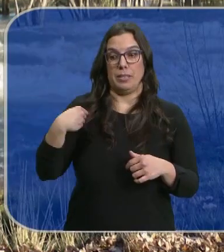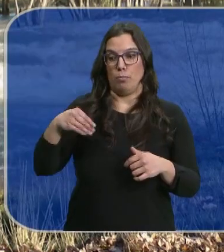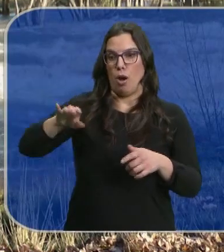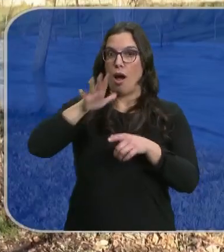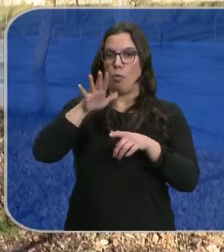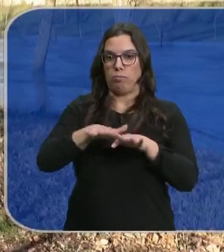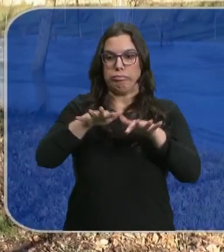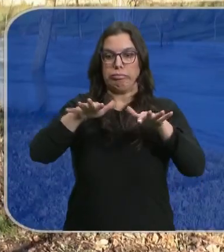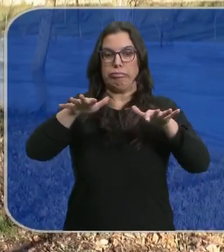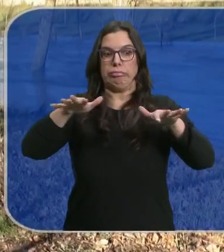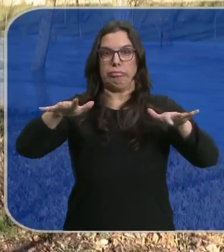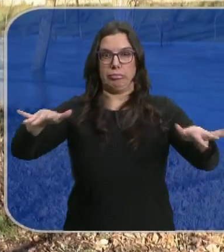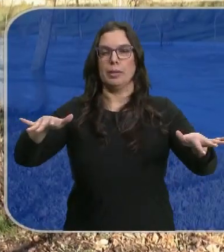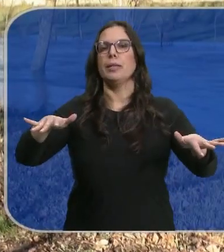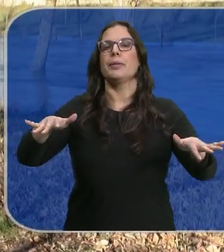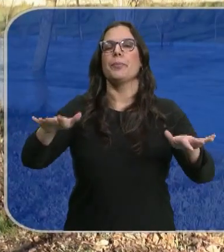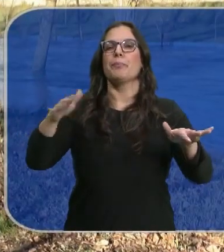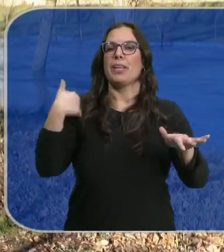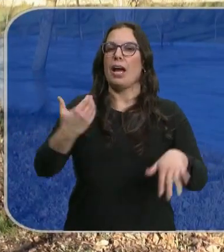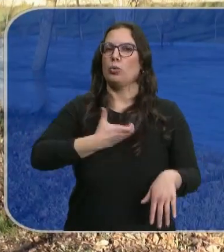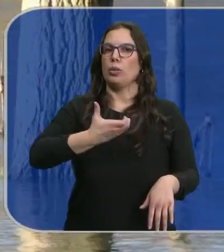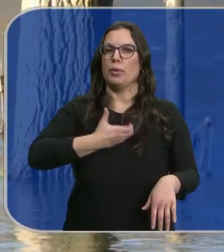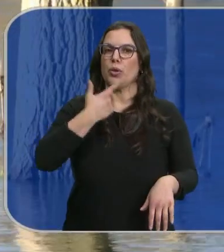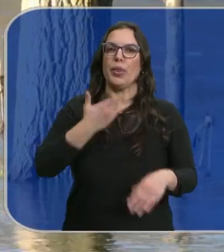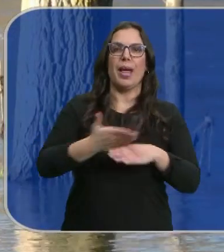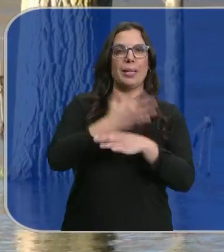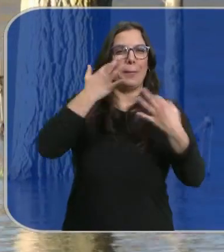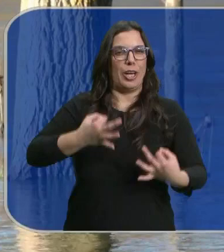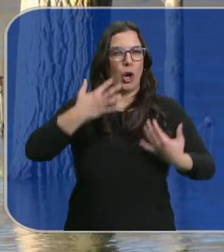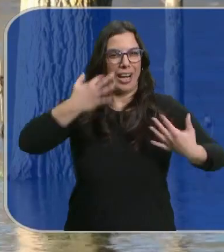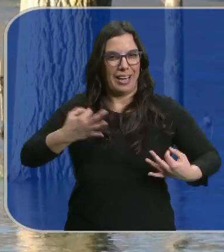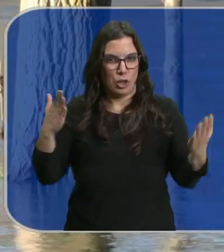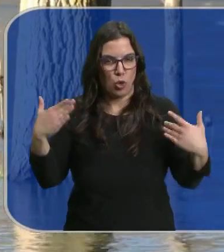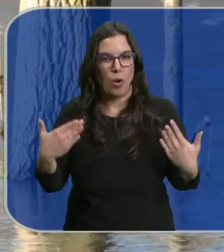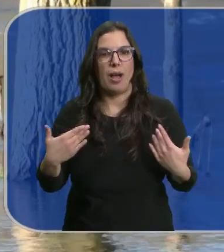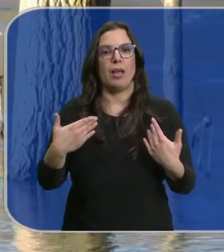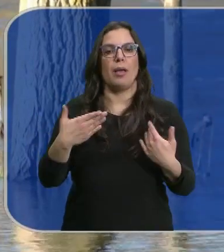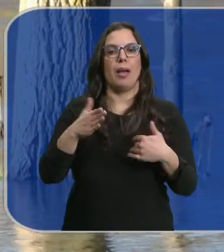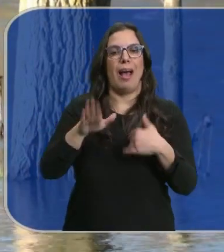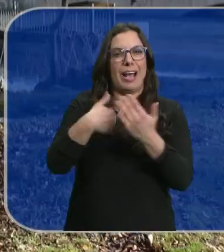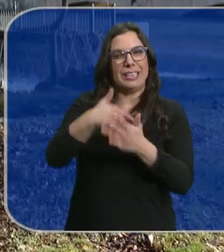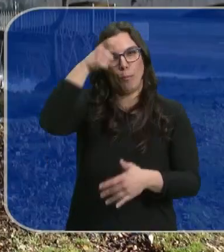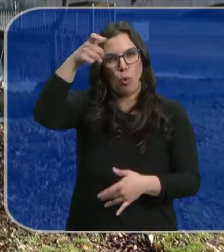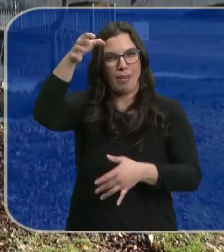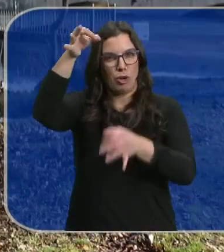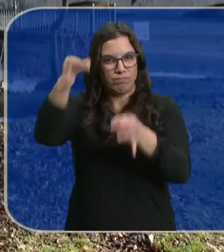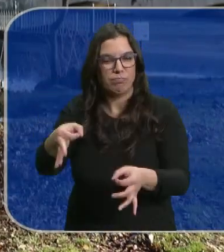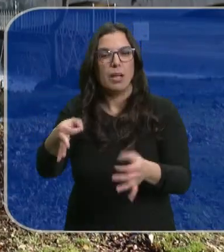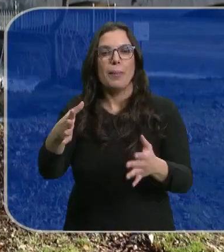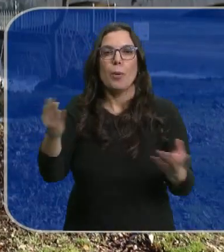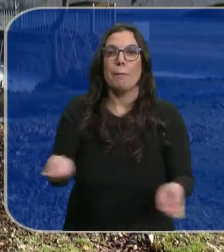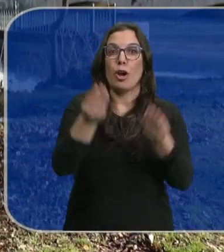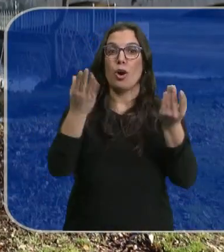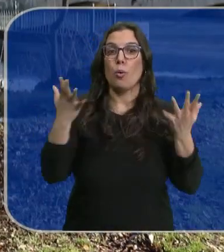pies en el día de ayer. Desde el ayuntamiento aseguran que la situación nunca ha tenido riesgo para que el agua llegase al municipio, pero sí que reclaman mejoras